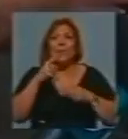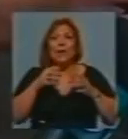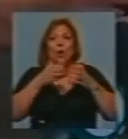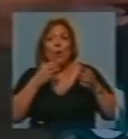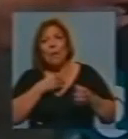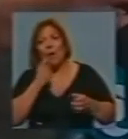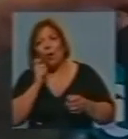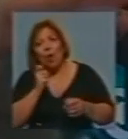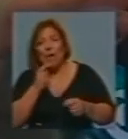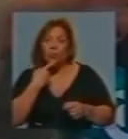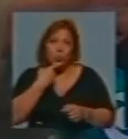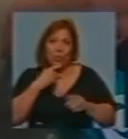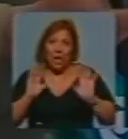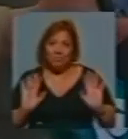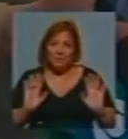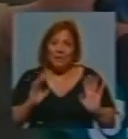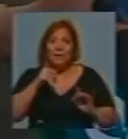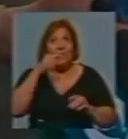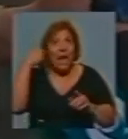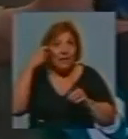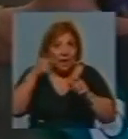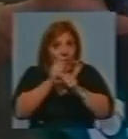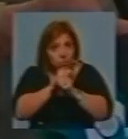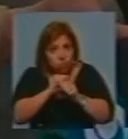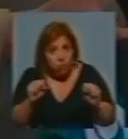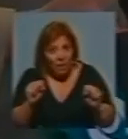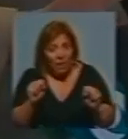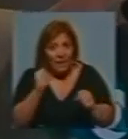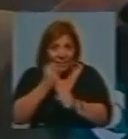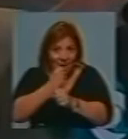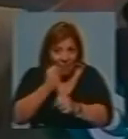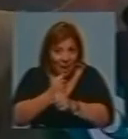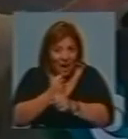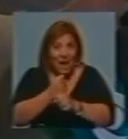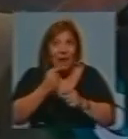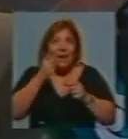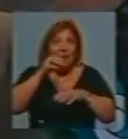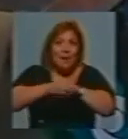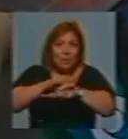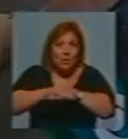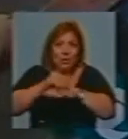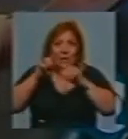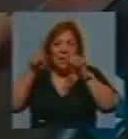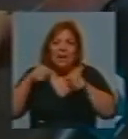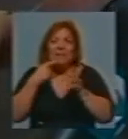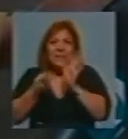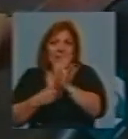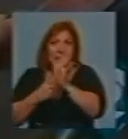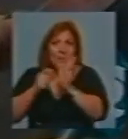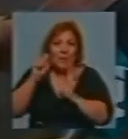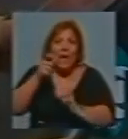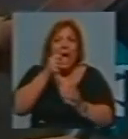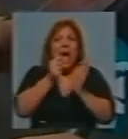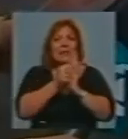Si en realidad Antel puede ejercer un rol distinto a lo que establece su carta orgánica y a lo que establece el